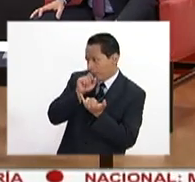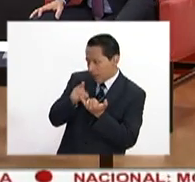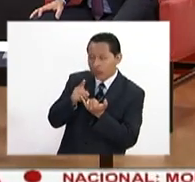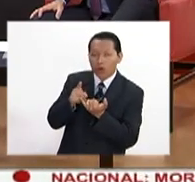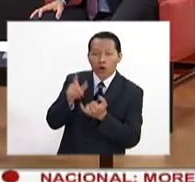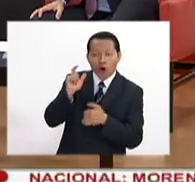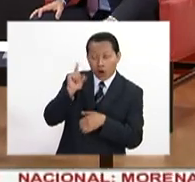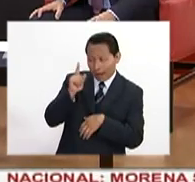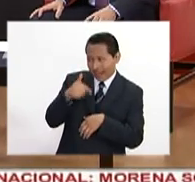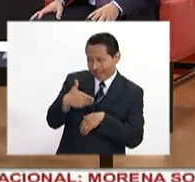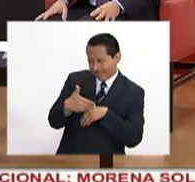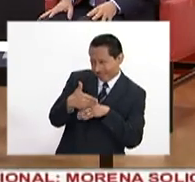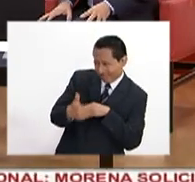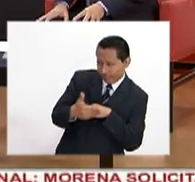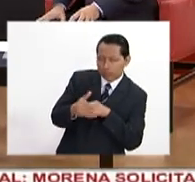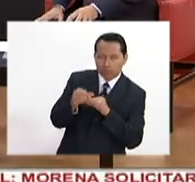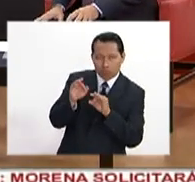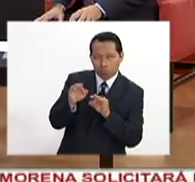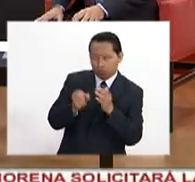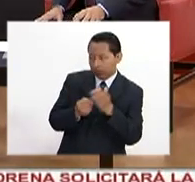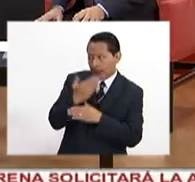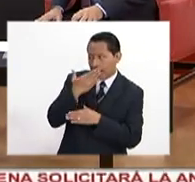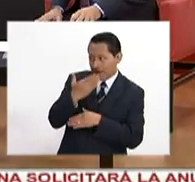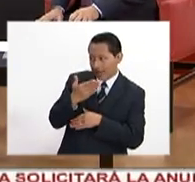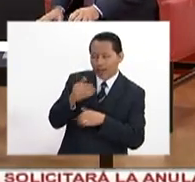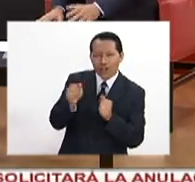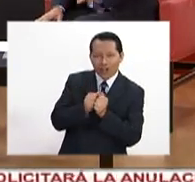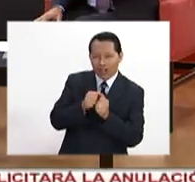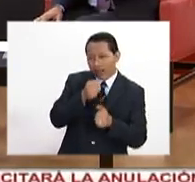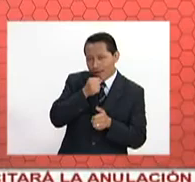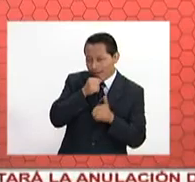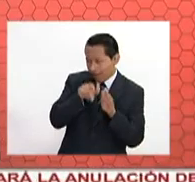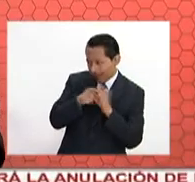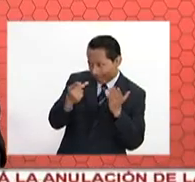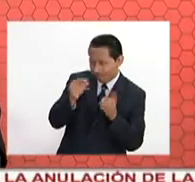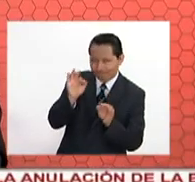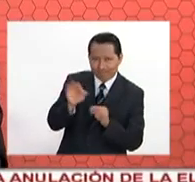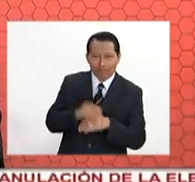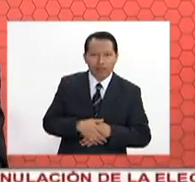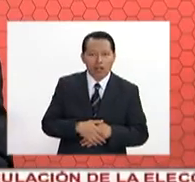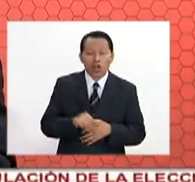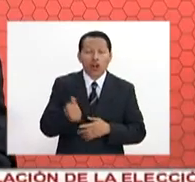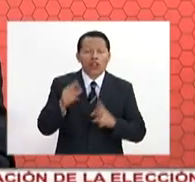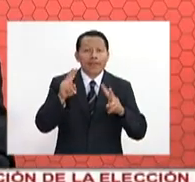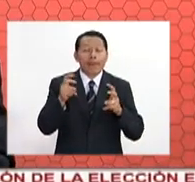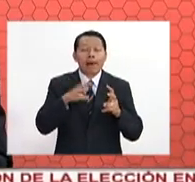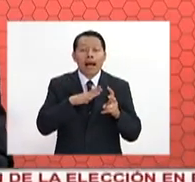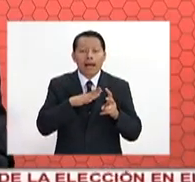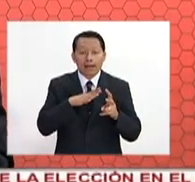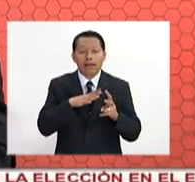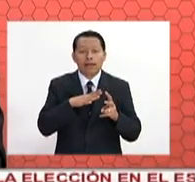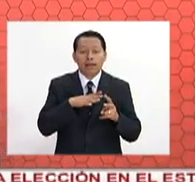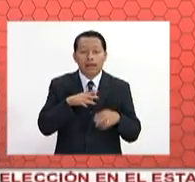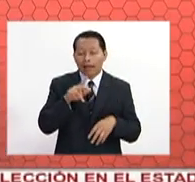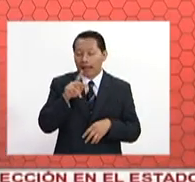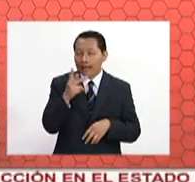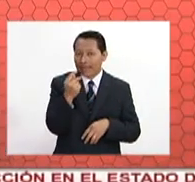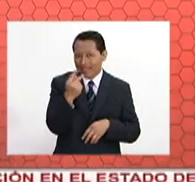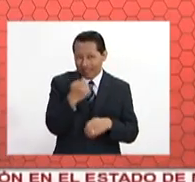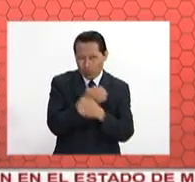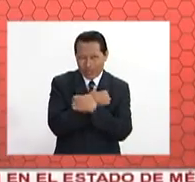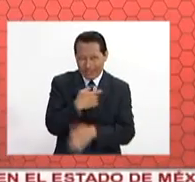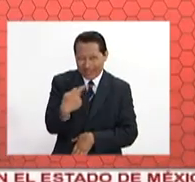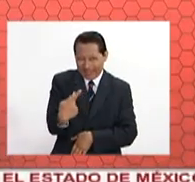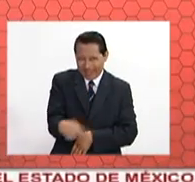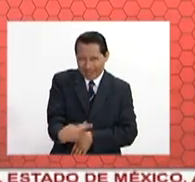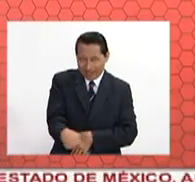rueda de prensa más al rato con toda esta información. Gracias. Y en otros temas, empleados de televisión educativa de esta casa de